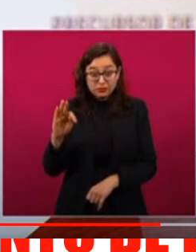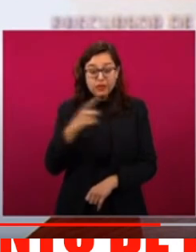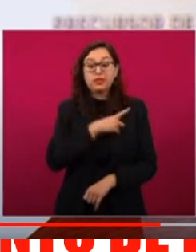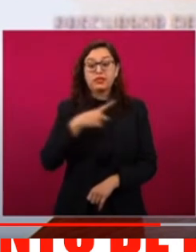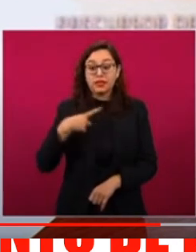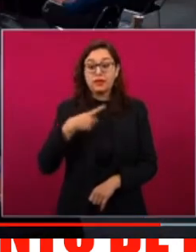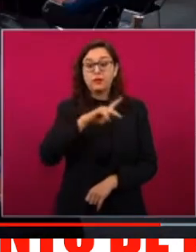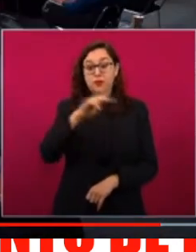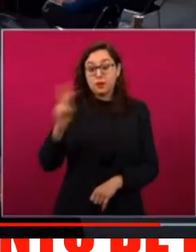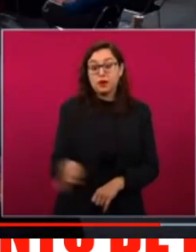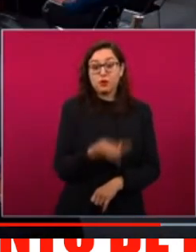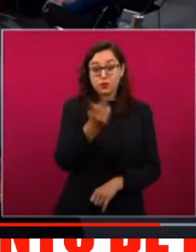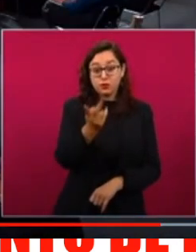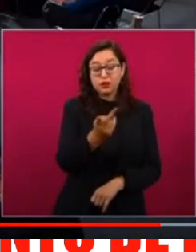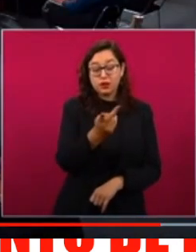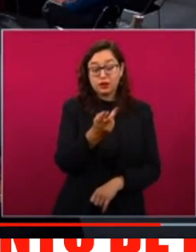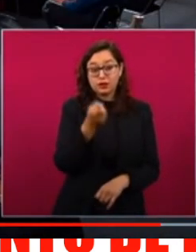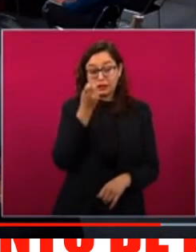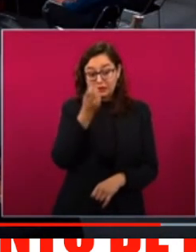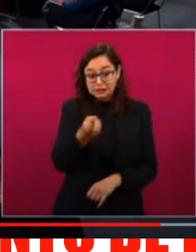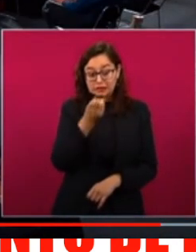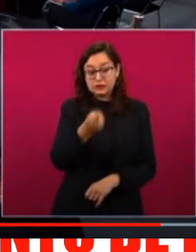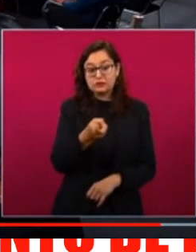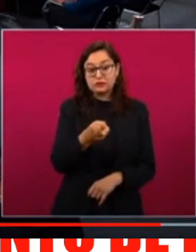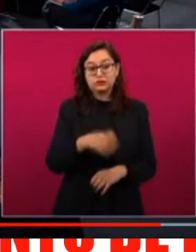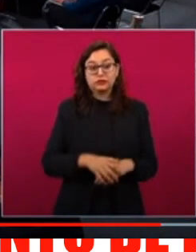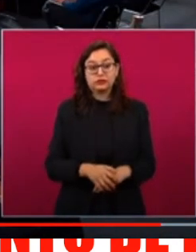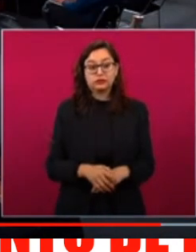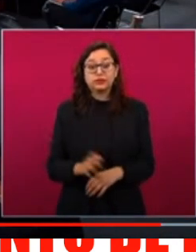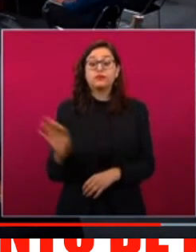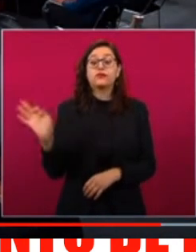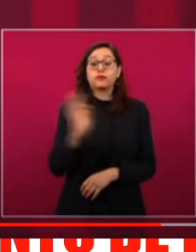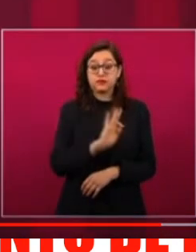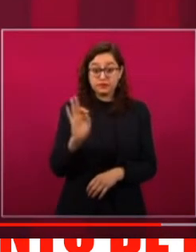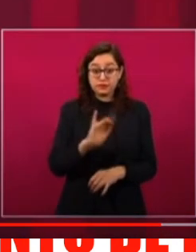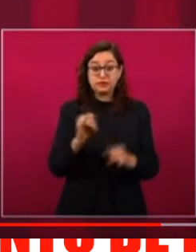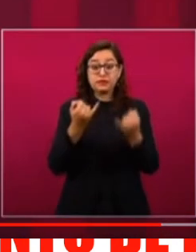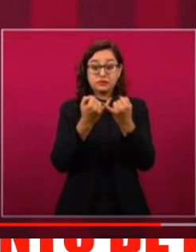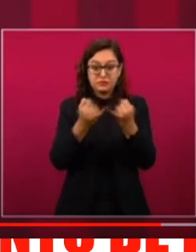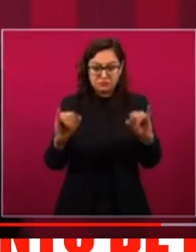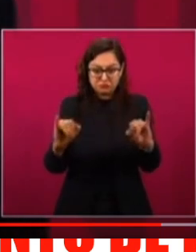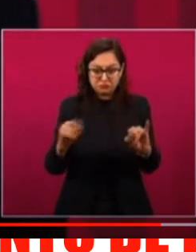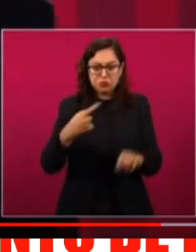Uh-huh. Entonces, puede ser que se inaugure sin que yo hable